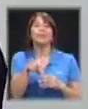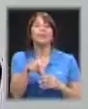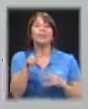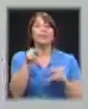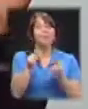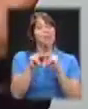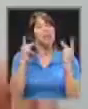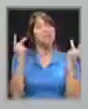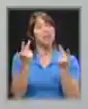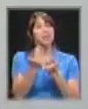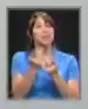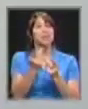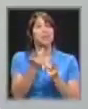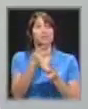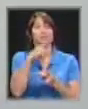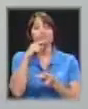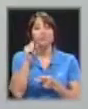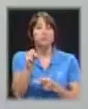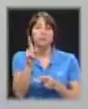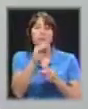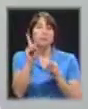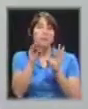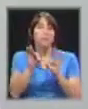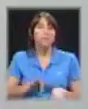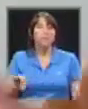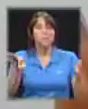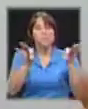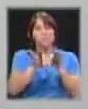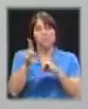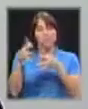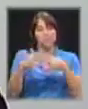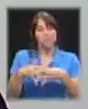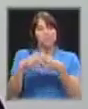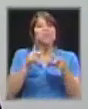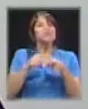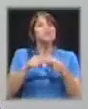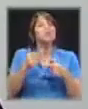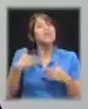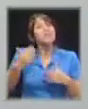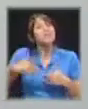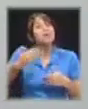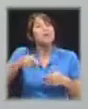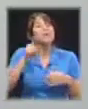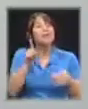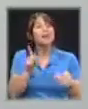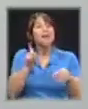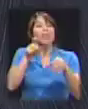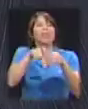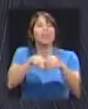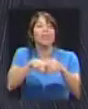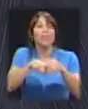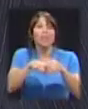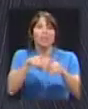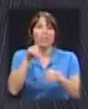Estados Unidos, y él eventualmente me imagino que se afilió a los demócratas, o por lo menos tenía muchos amigos del lado demócrata,